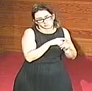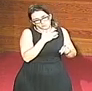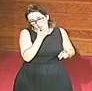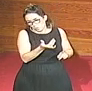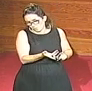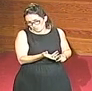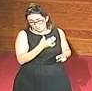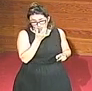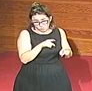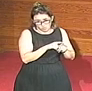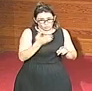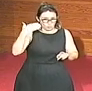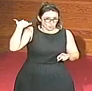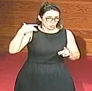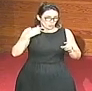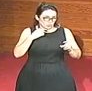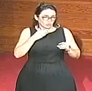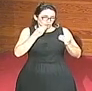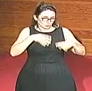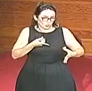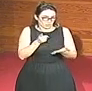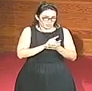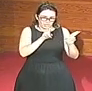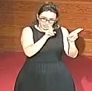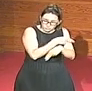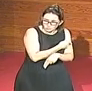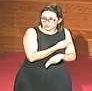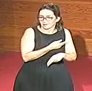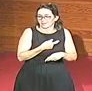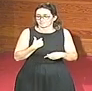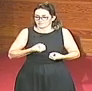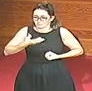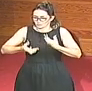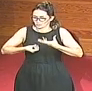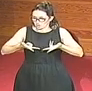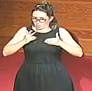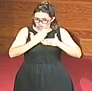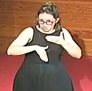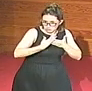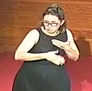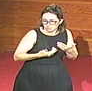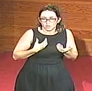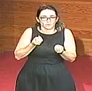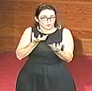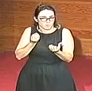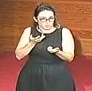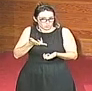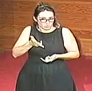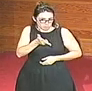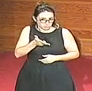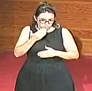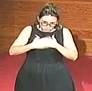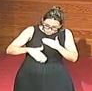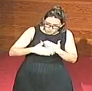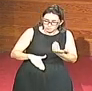está resucitando la censura. Se está limitando la libertad de expresión de los periodistas, el derecho a la información, y además pues bueno, se